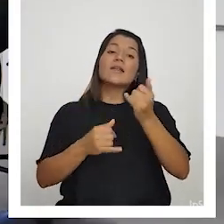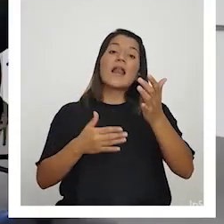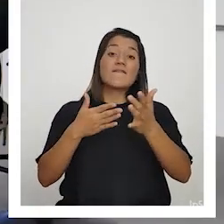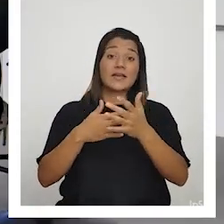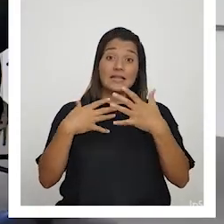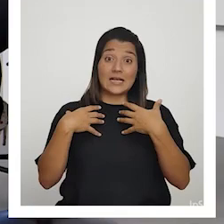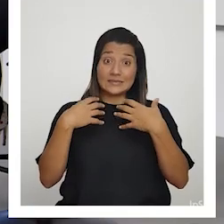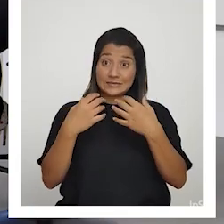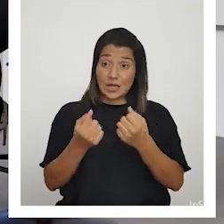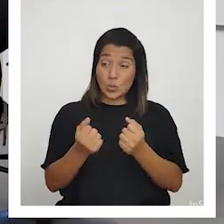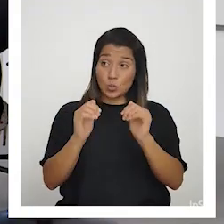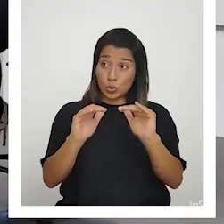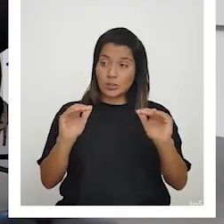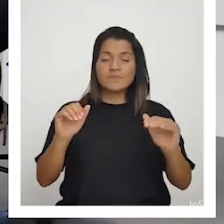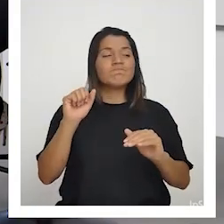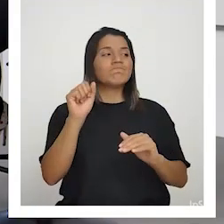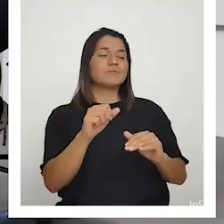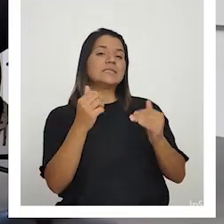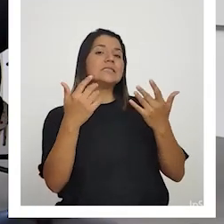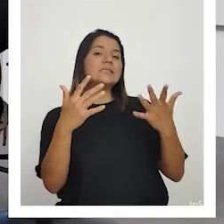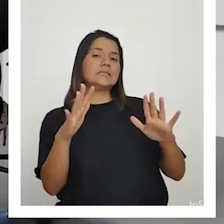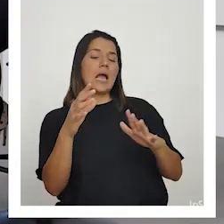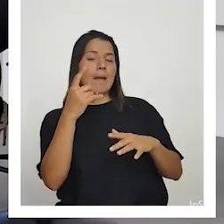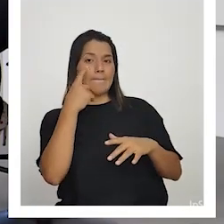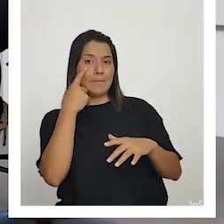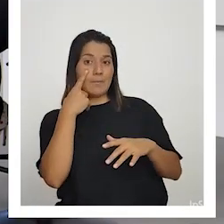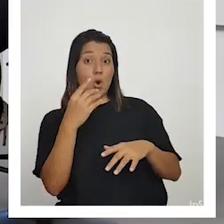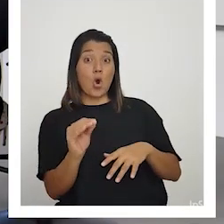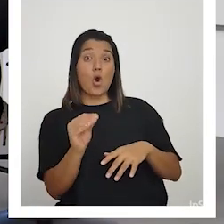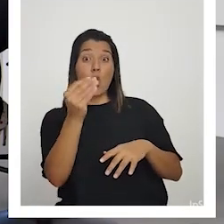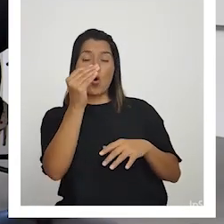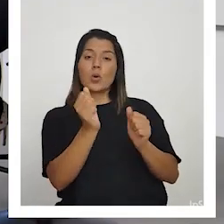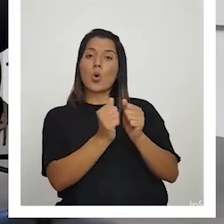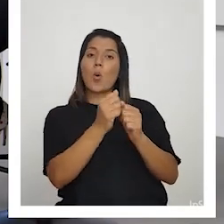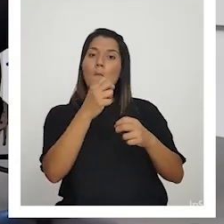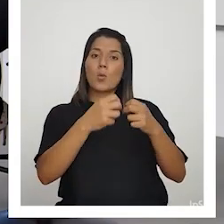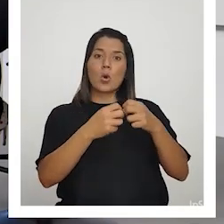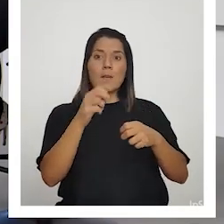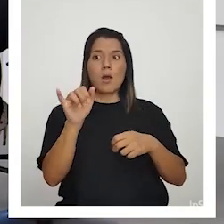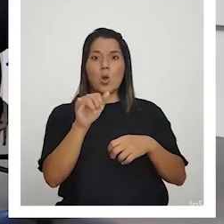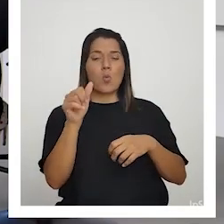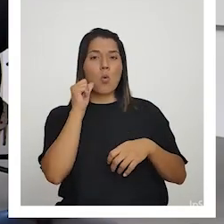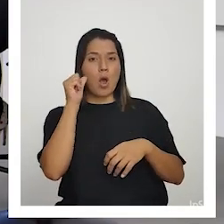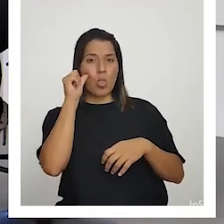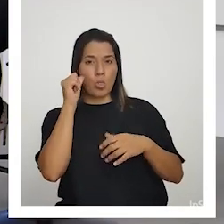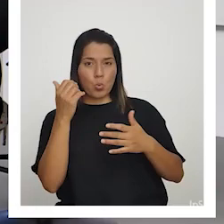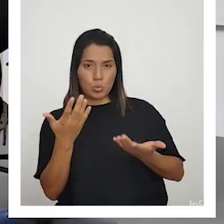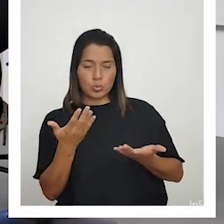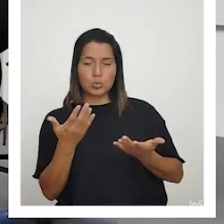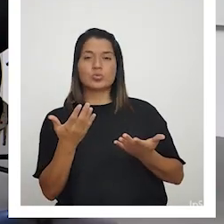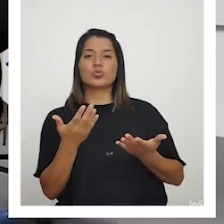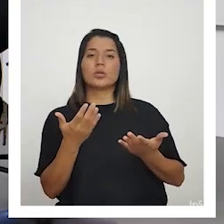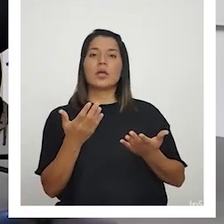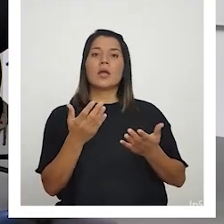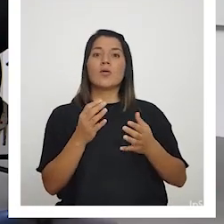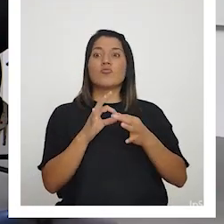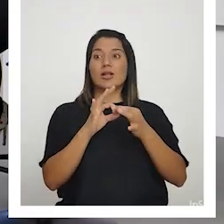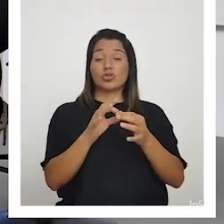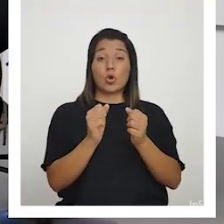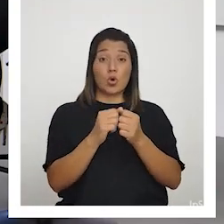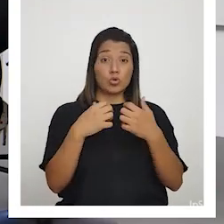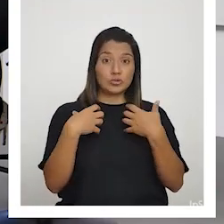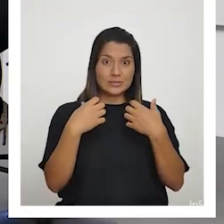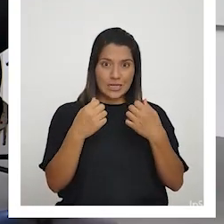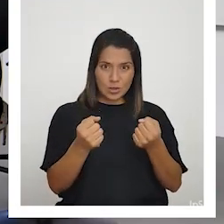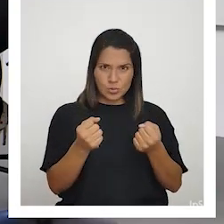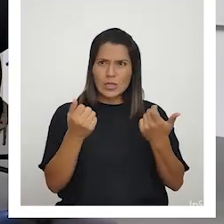ahora vemos jóvenes con problemas de adultos en el tema de salud como tal, ya con niveles de